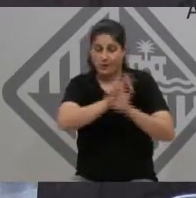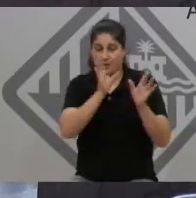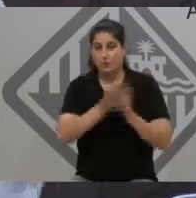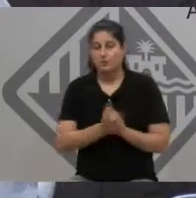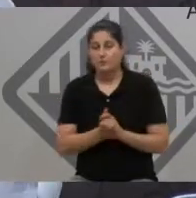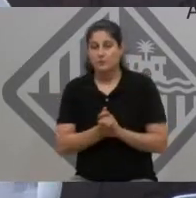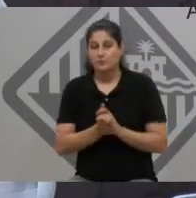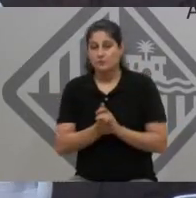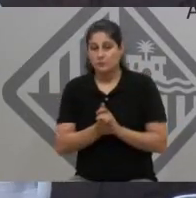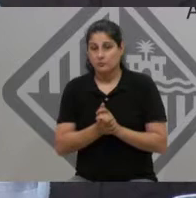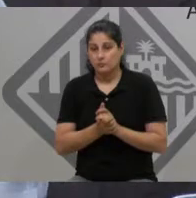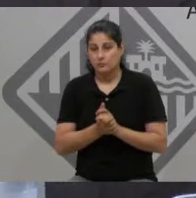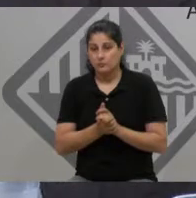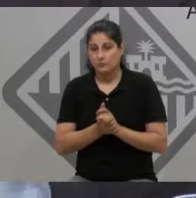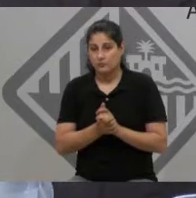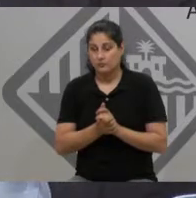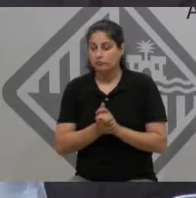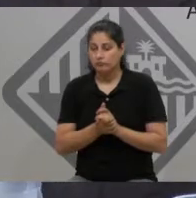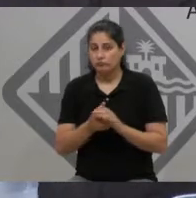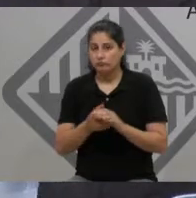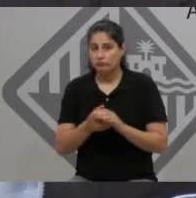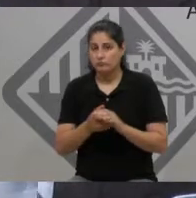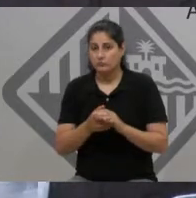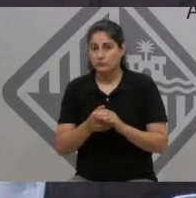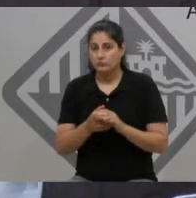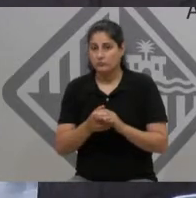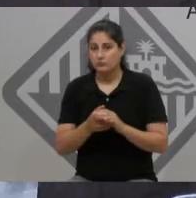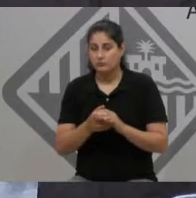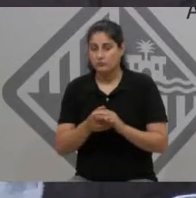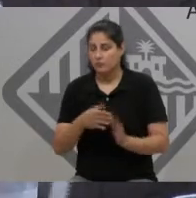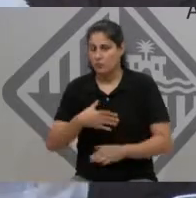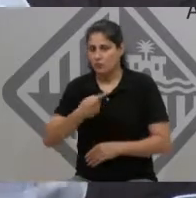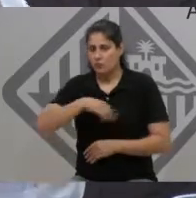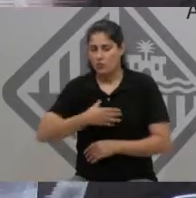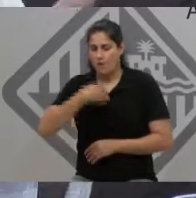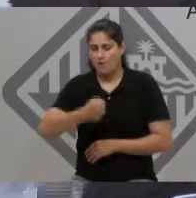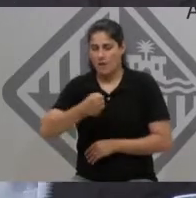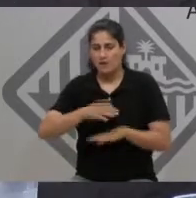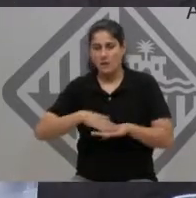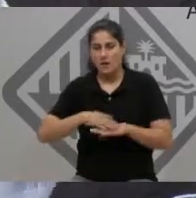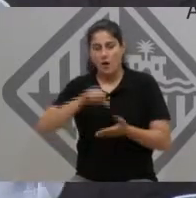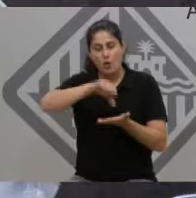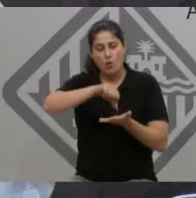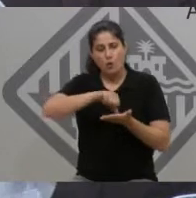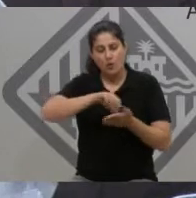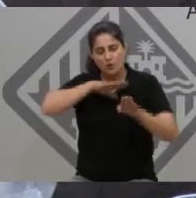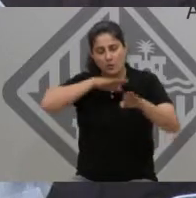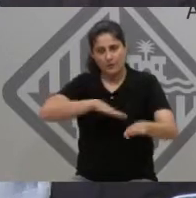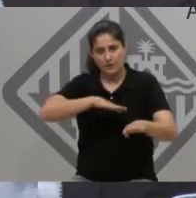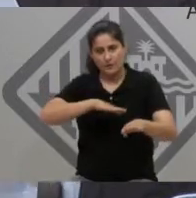Es una acción valiente que se ha llevado desde este ayuntamiento, que beneficia a la ciudad, que además de ser pionera,